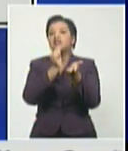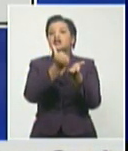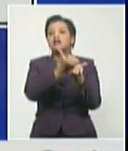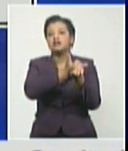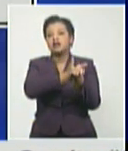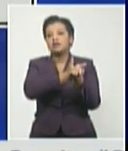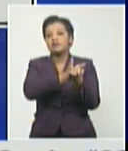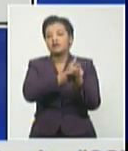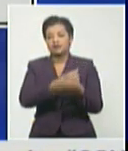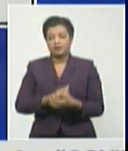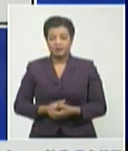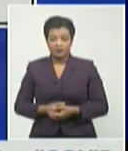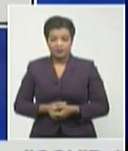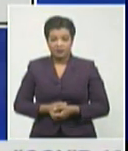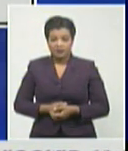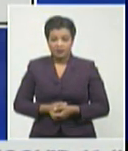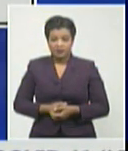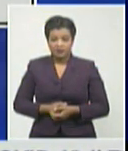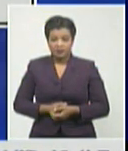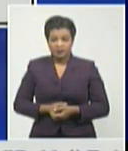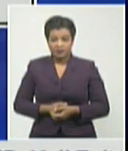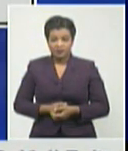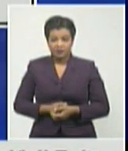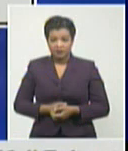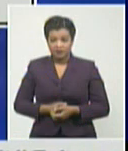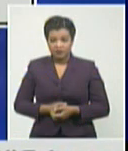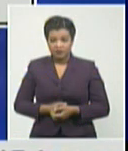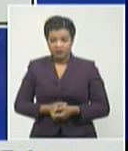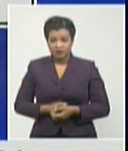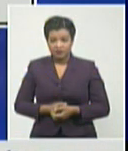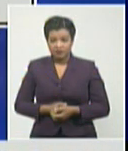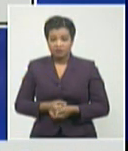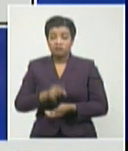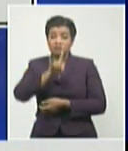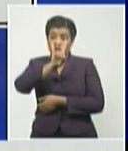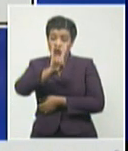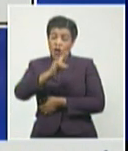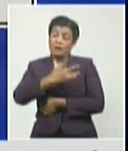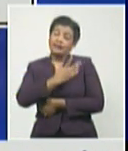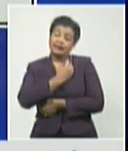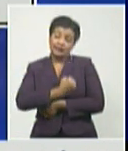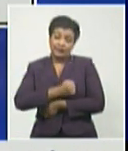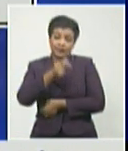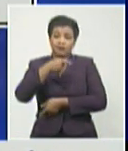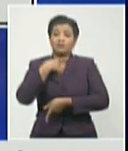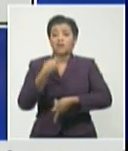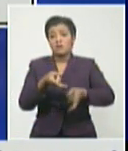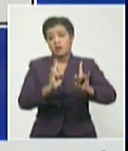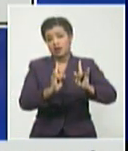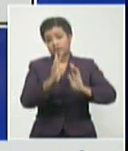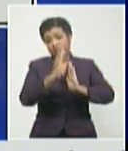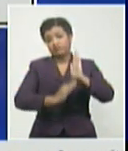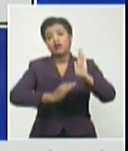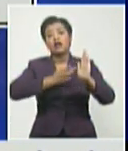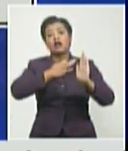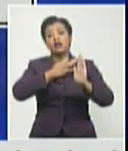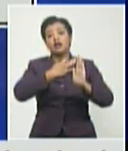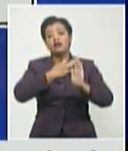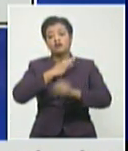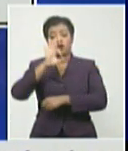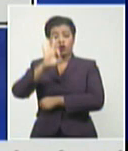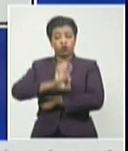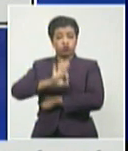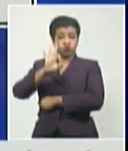la enfermedad con las 9 zonas que han fallecido lamentablemente en el mes de enero pues la tasa